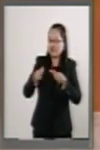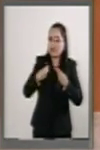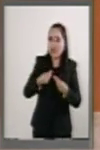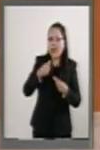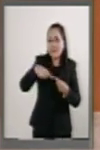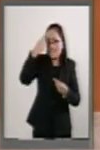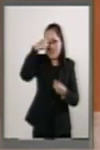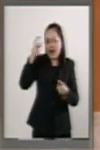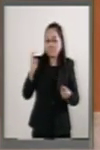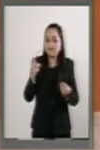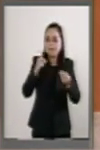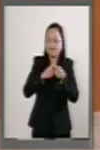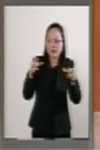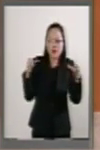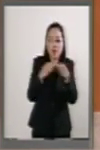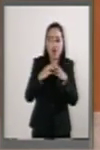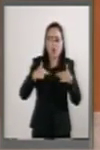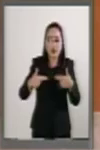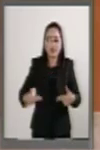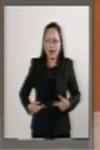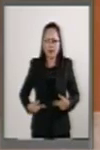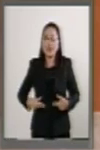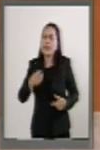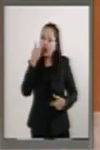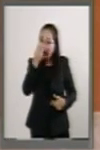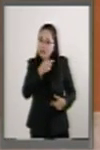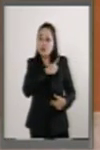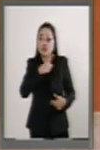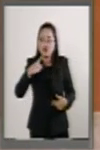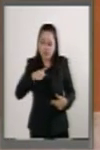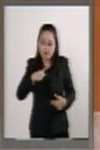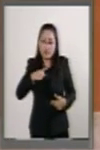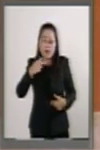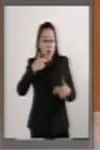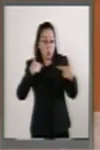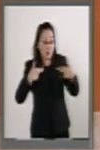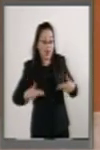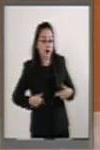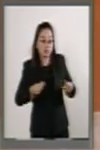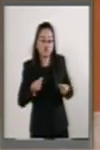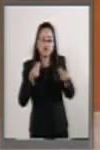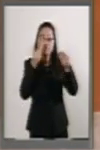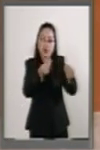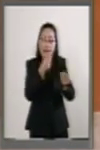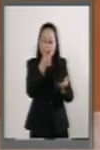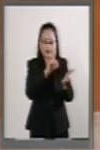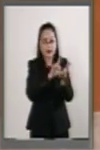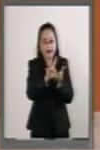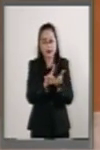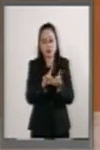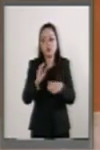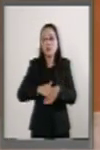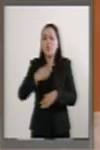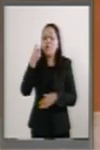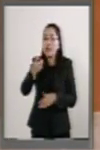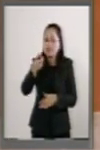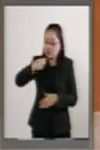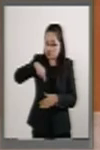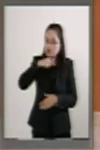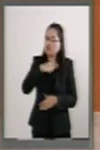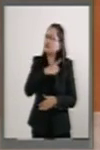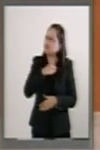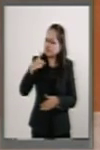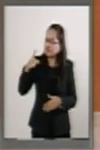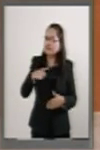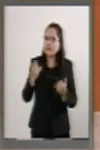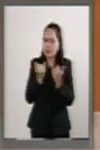pertenecer a la humanidad tendría que ser garantizado por la propia humanidad. Por eso empecemos ya garantizando este derecho para